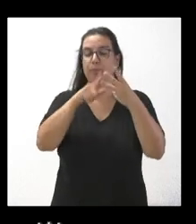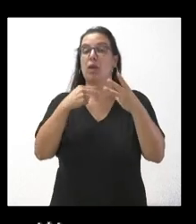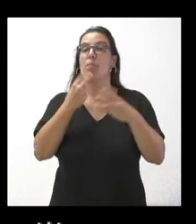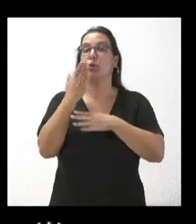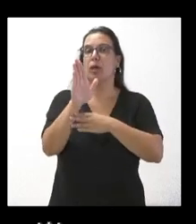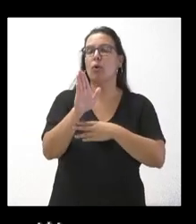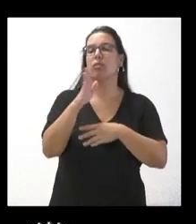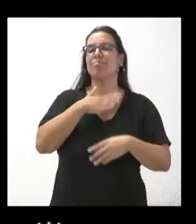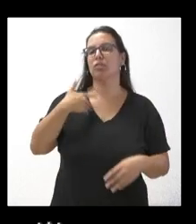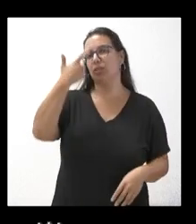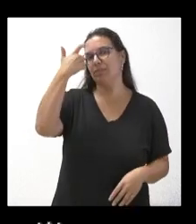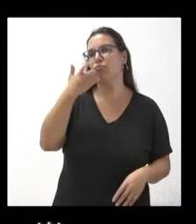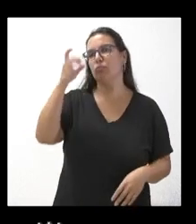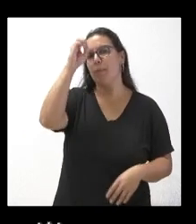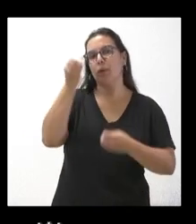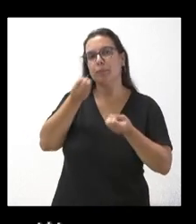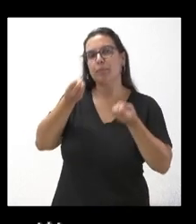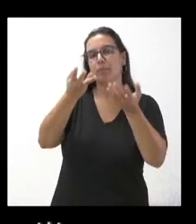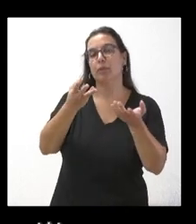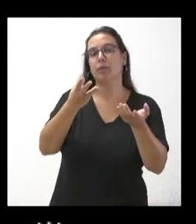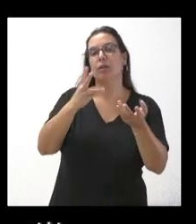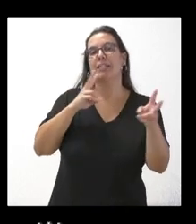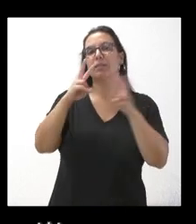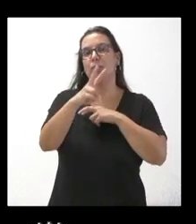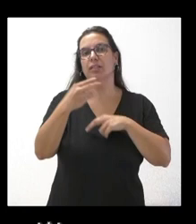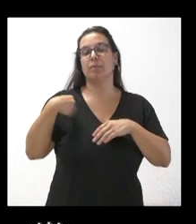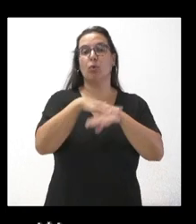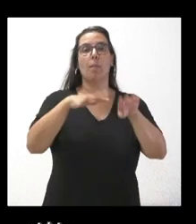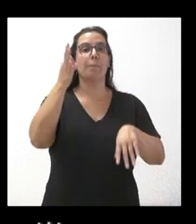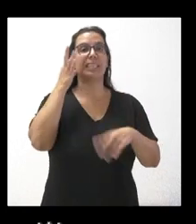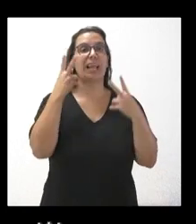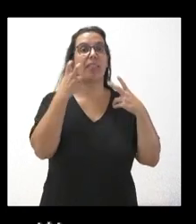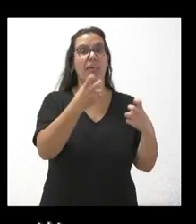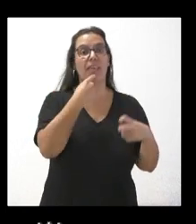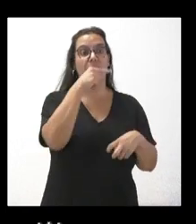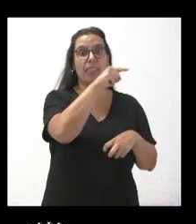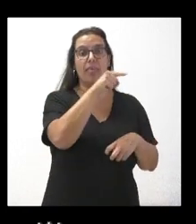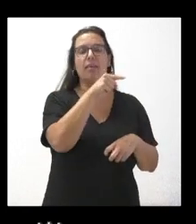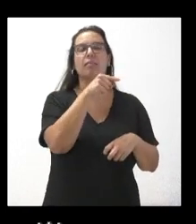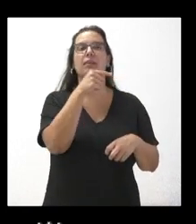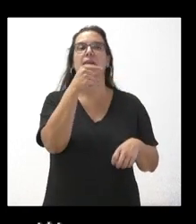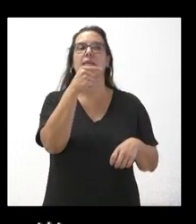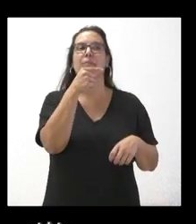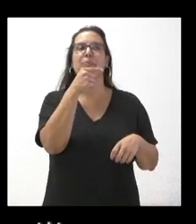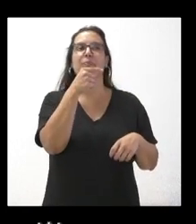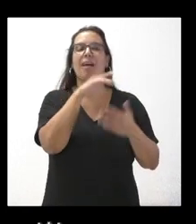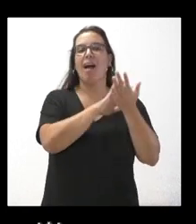una valoración de las declaraciones realizadas por la ministra de Hacienda, en las que